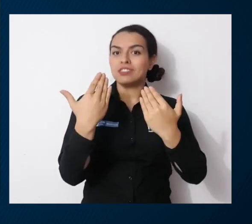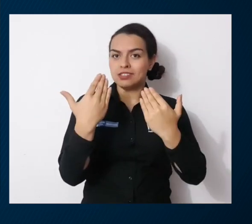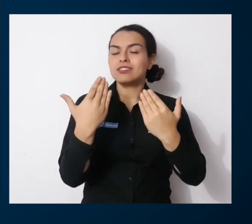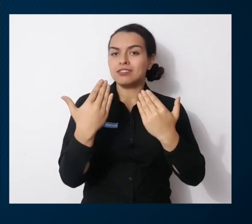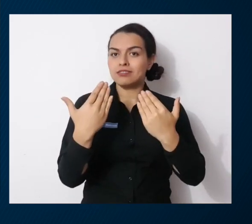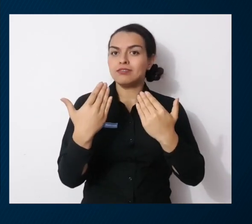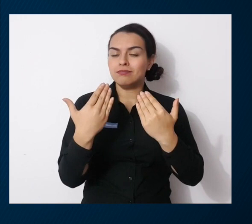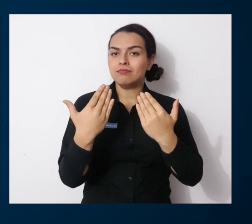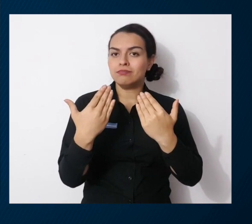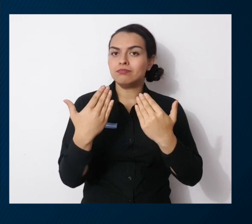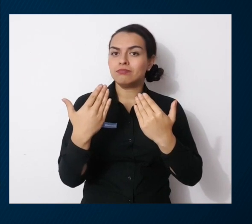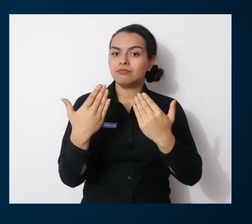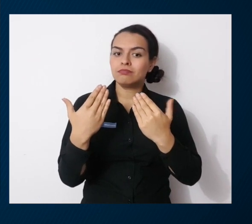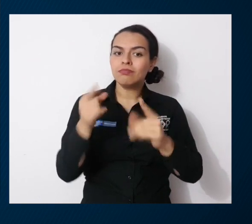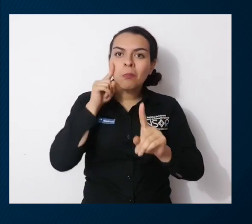de